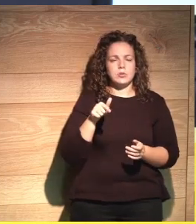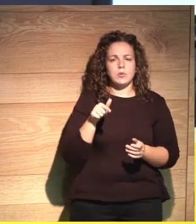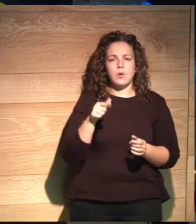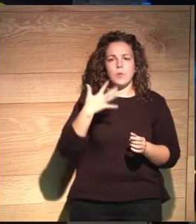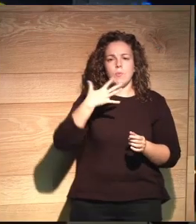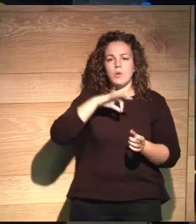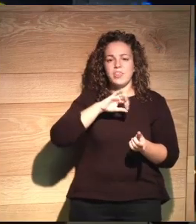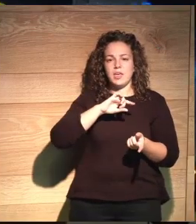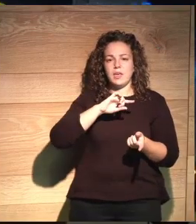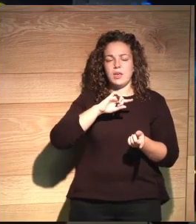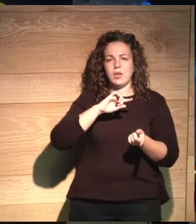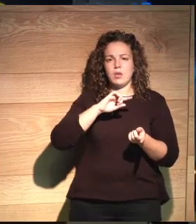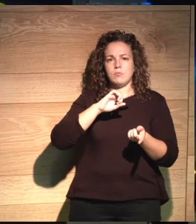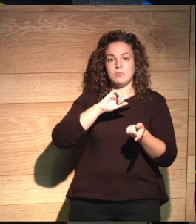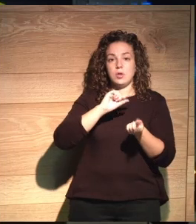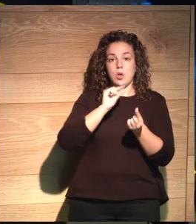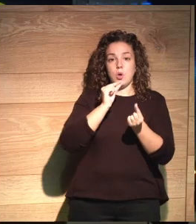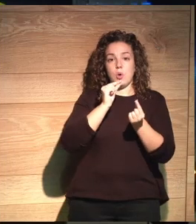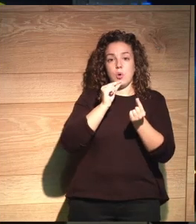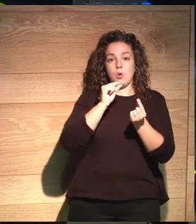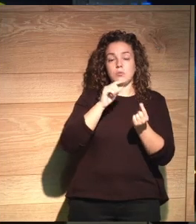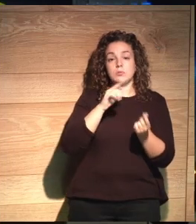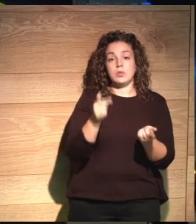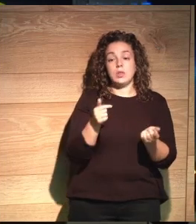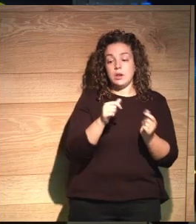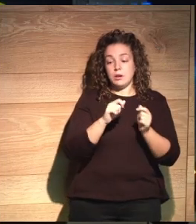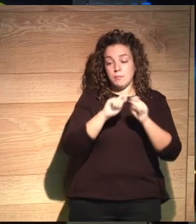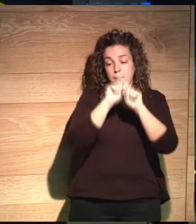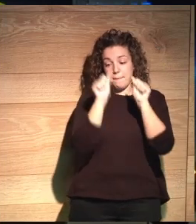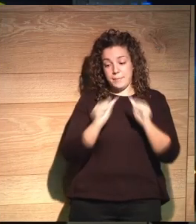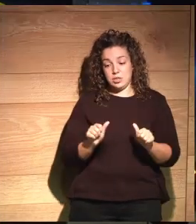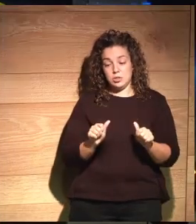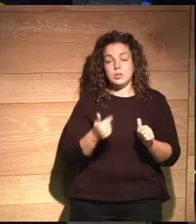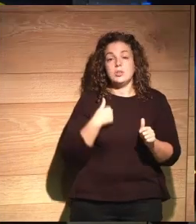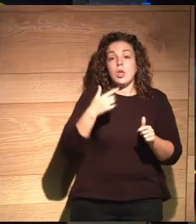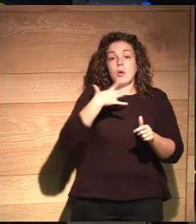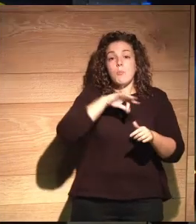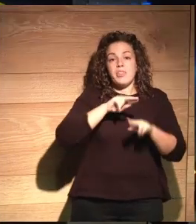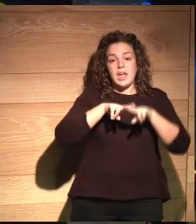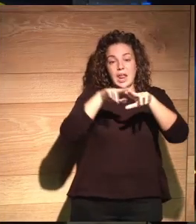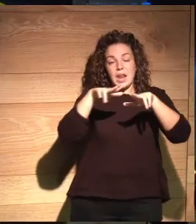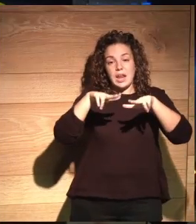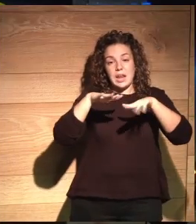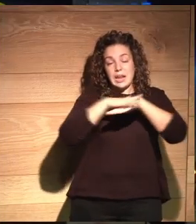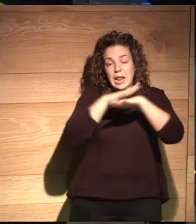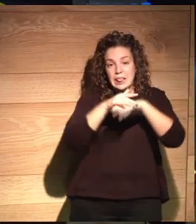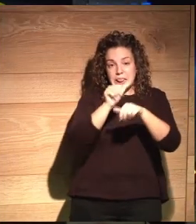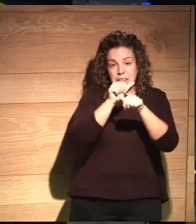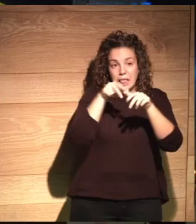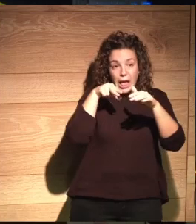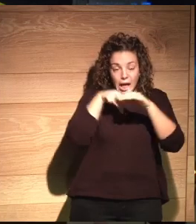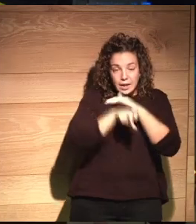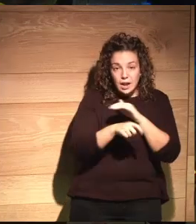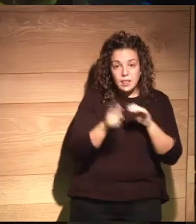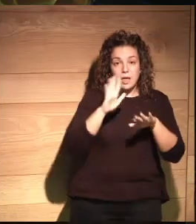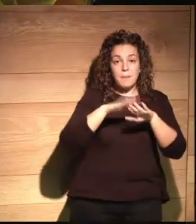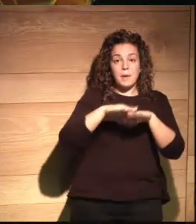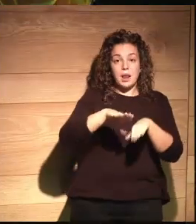a partir de los diferentes patrones o ideas que se han desarrollado entonces se puede analizar esta red y se puede utilizar para con comprender